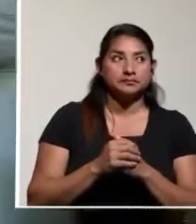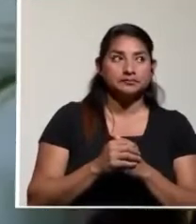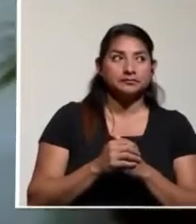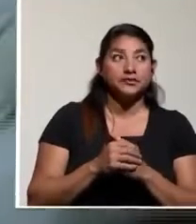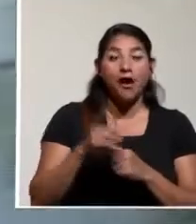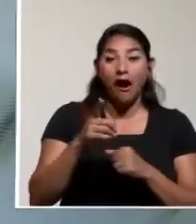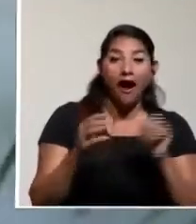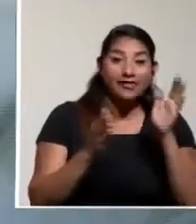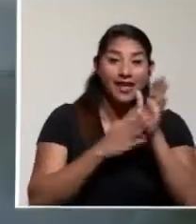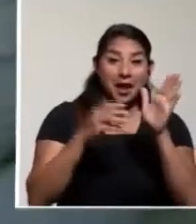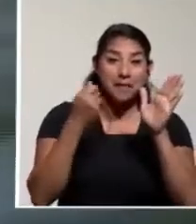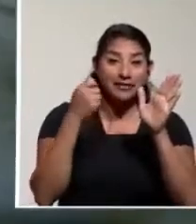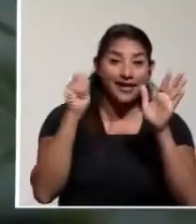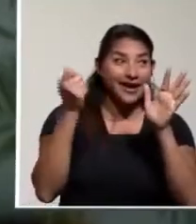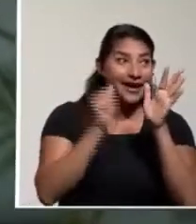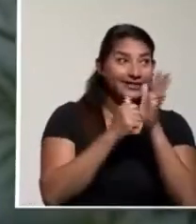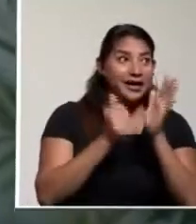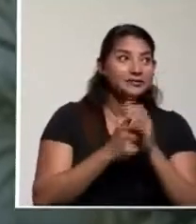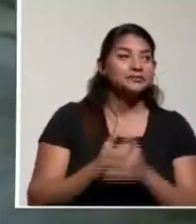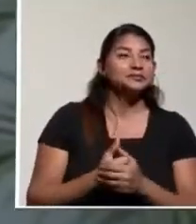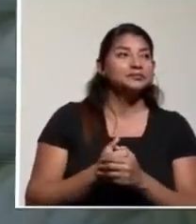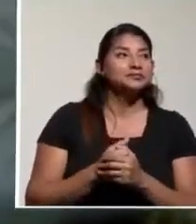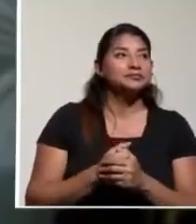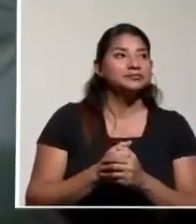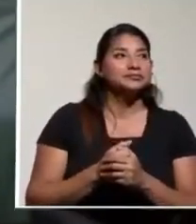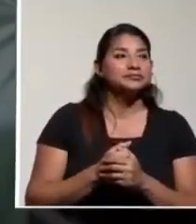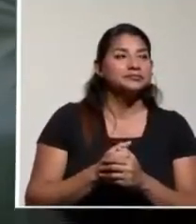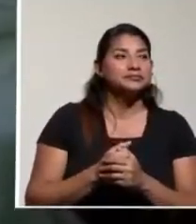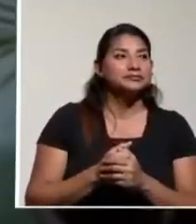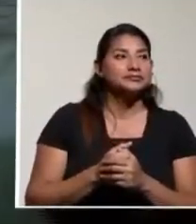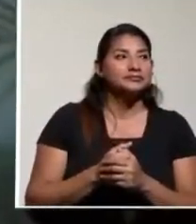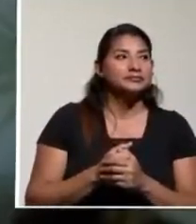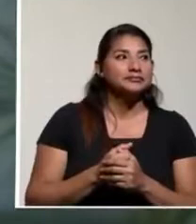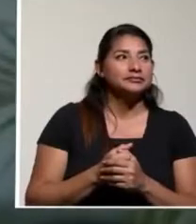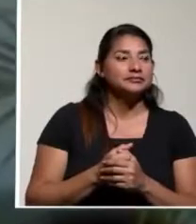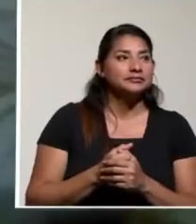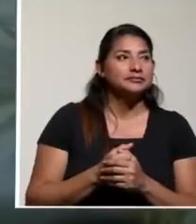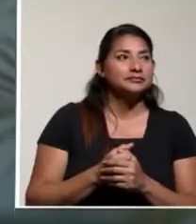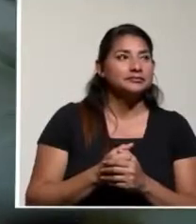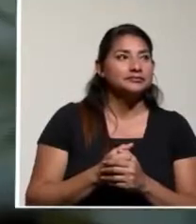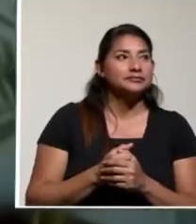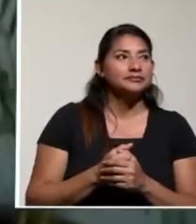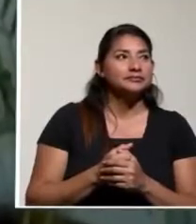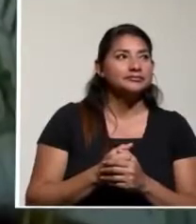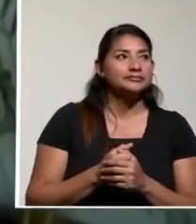muy bien! Con un lado, excelente.